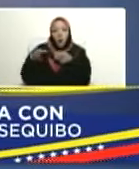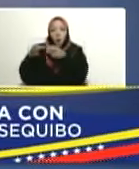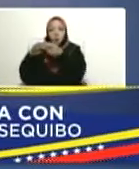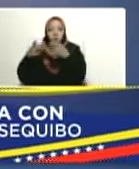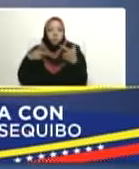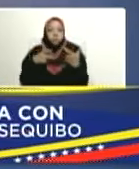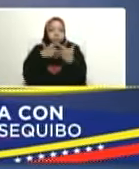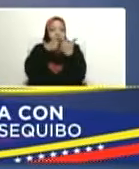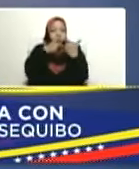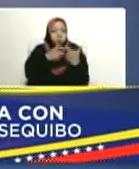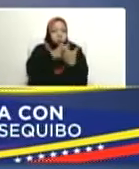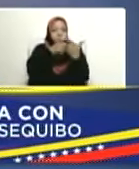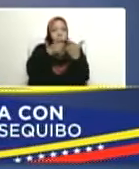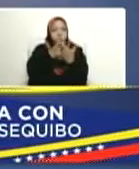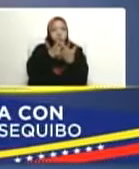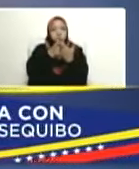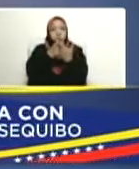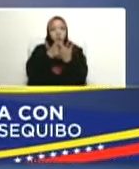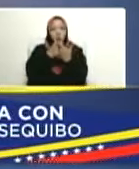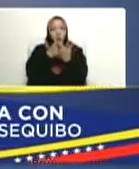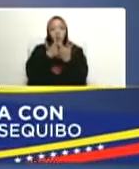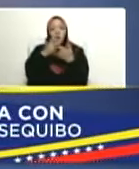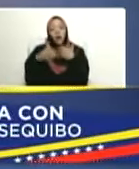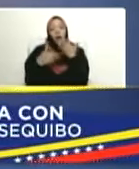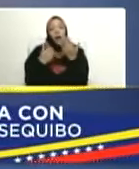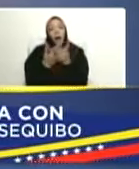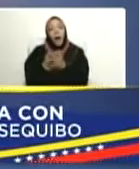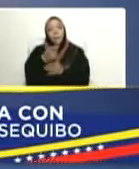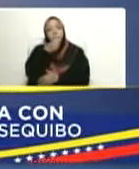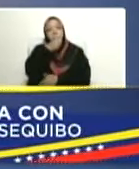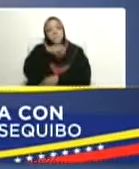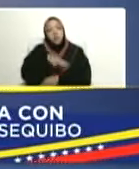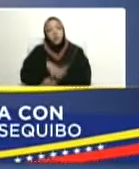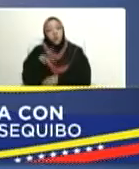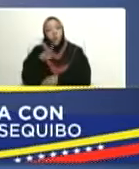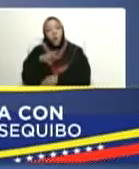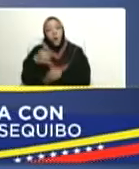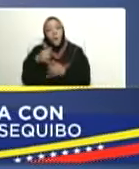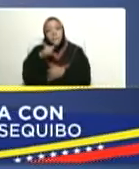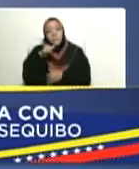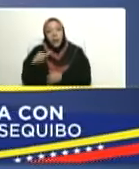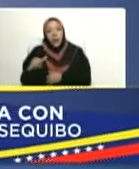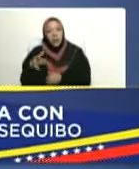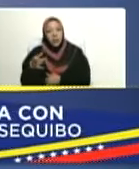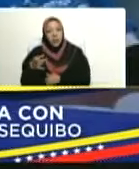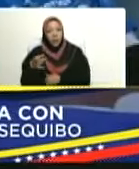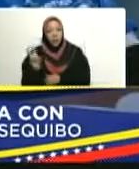Y bueno, con la diplomacia de las cañoneras, con la amenaza permanente